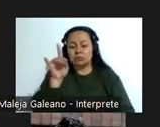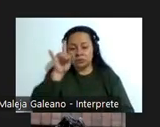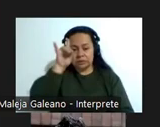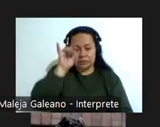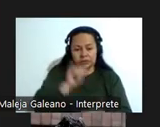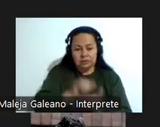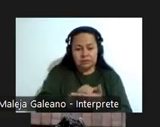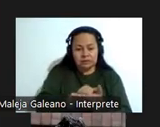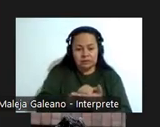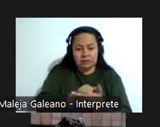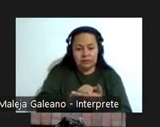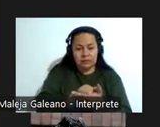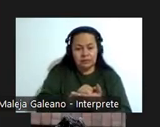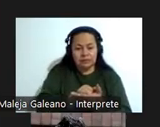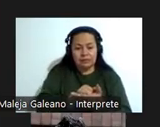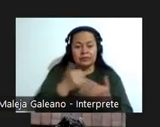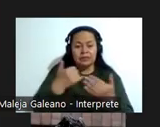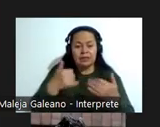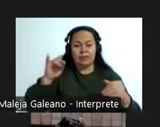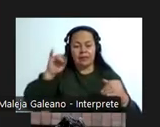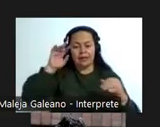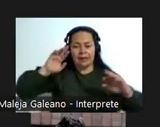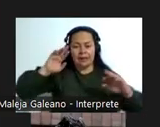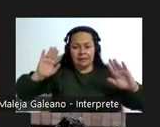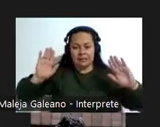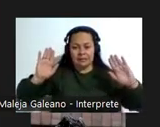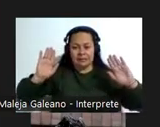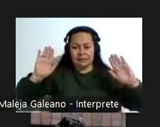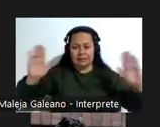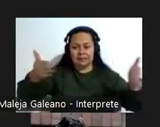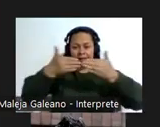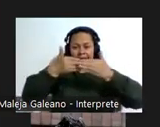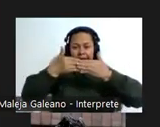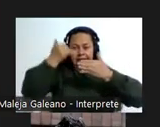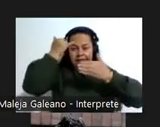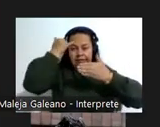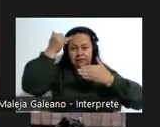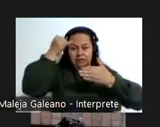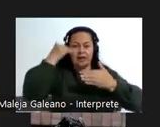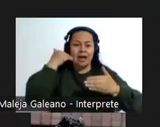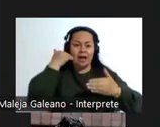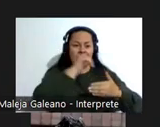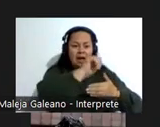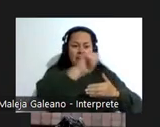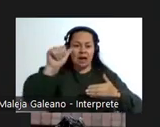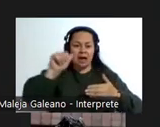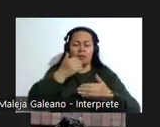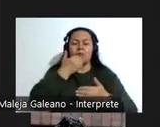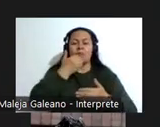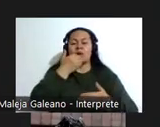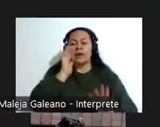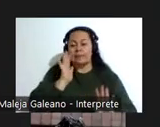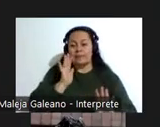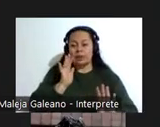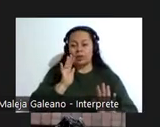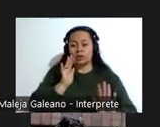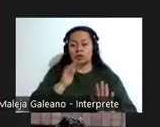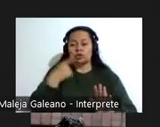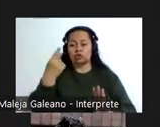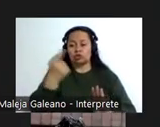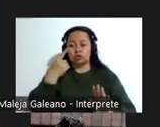Ya para cerrar esta idea, uno de los aportes creo que el feminismo nos ha dado, por ejemplo, no solo ha sido